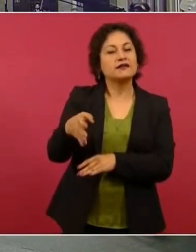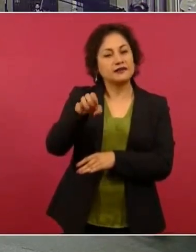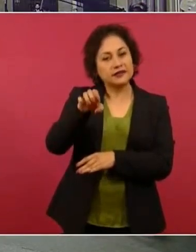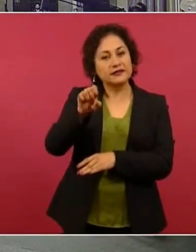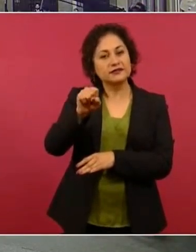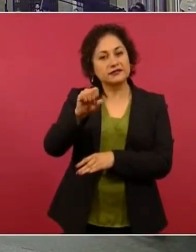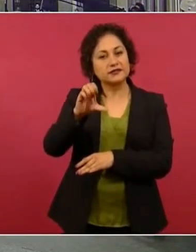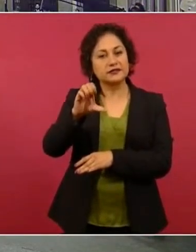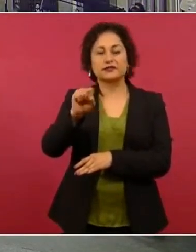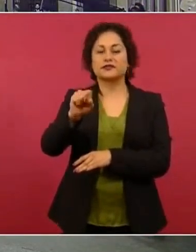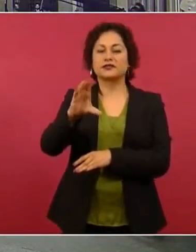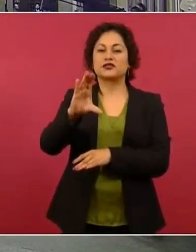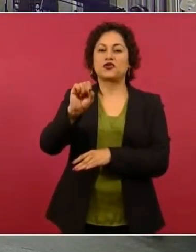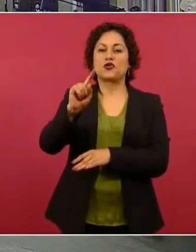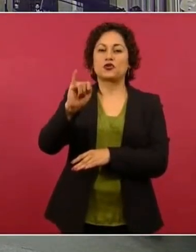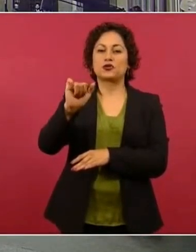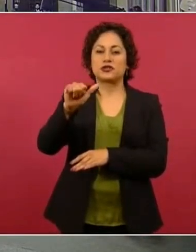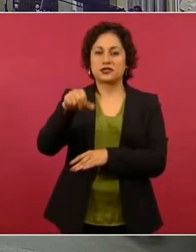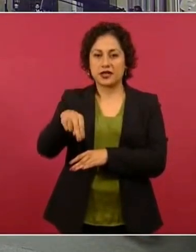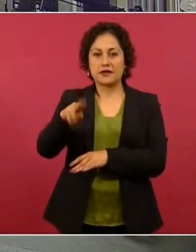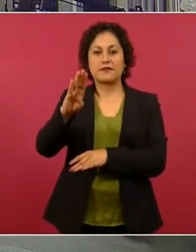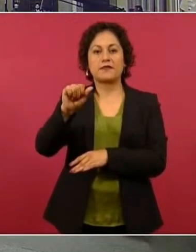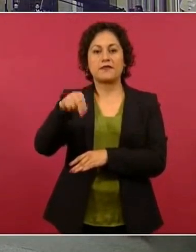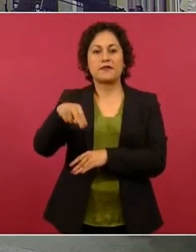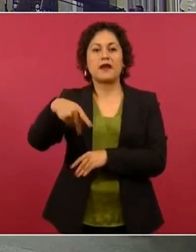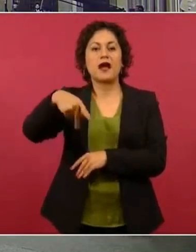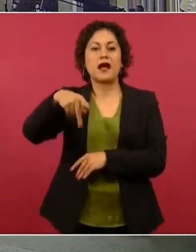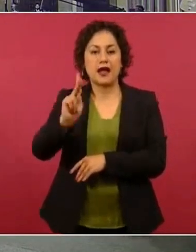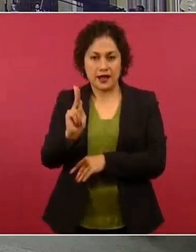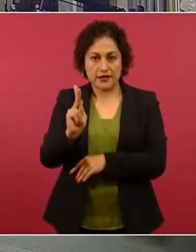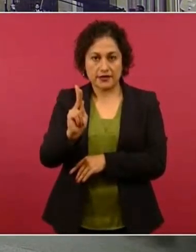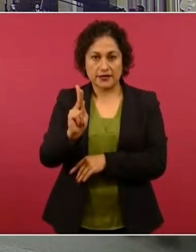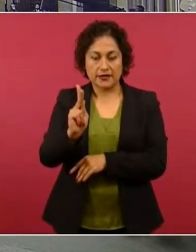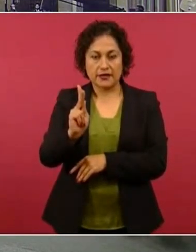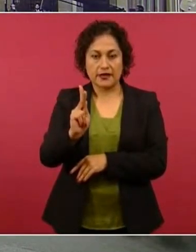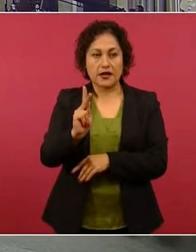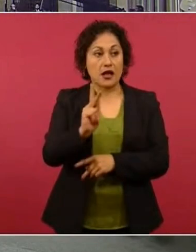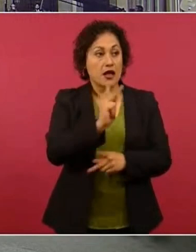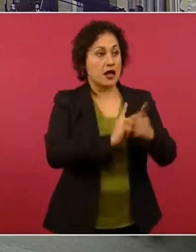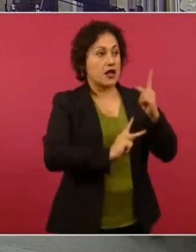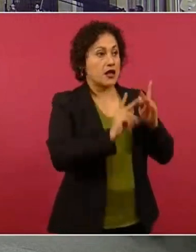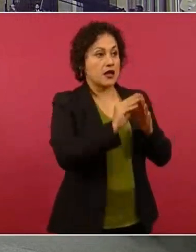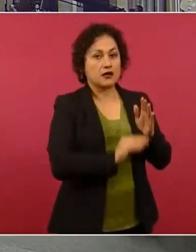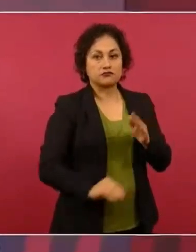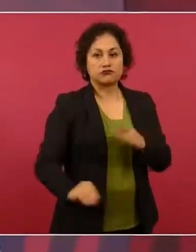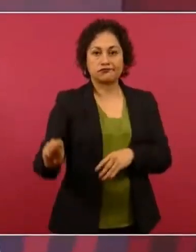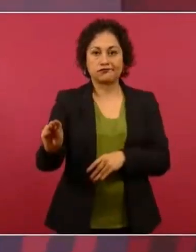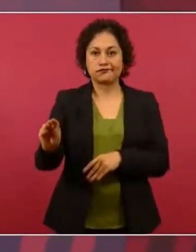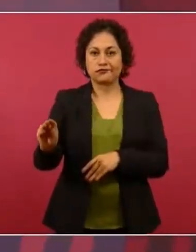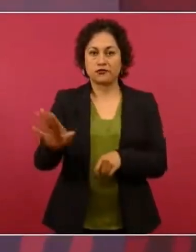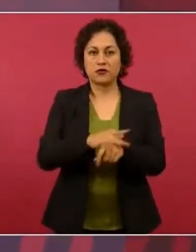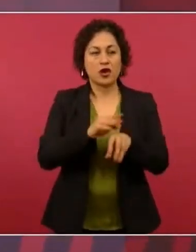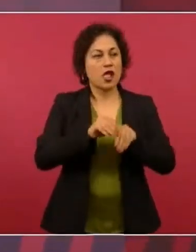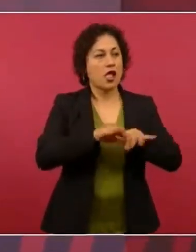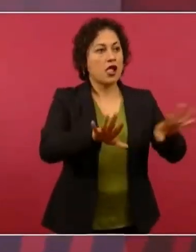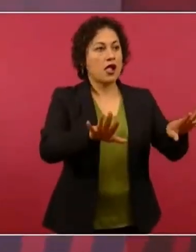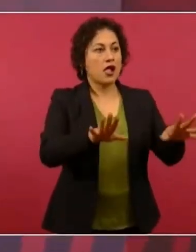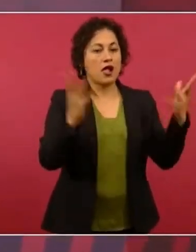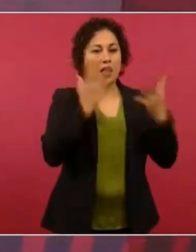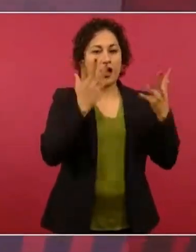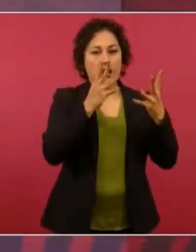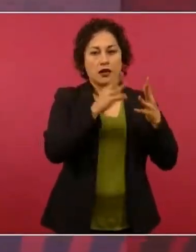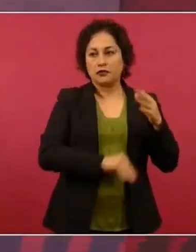este transfirió el crédito porque como fue un escándalo Pero lo primero quiso